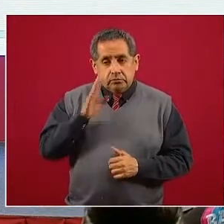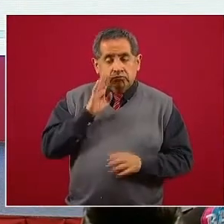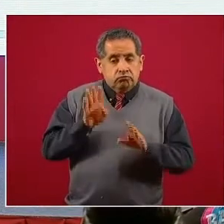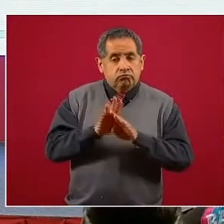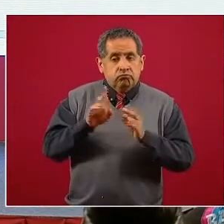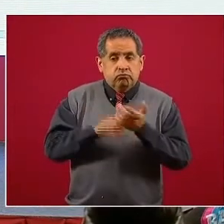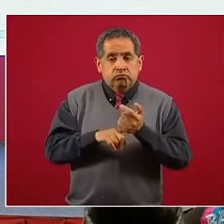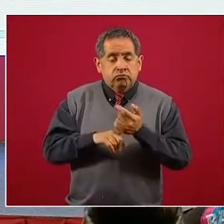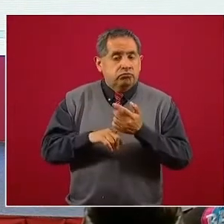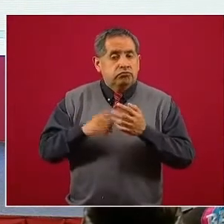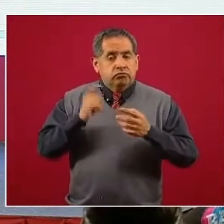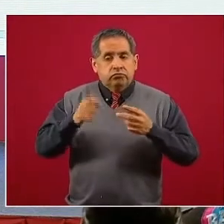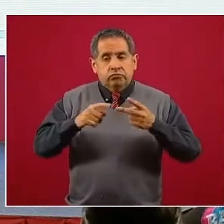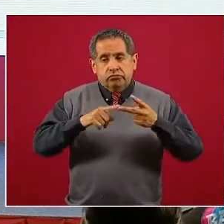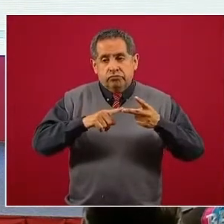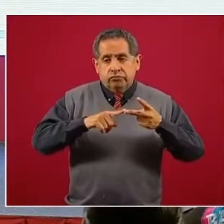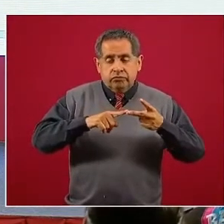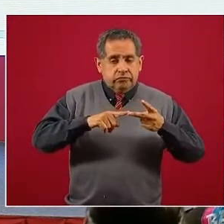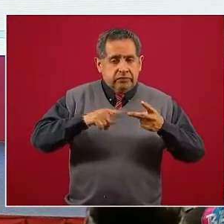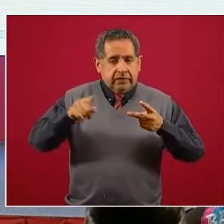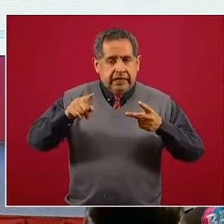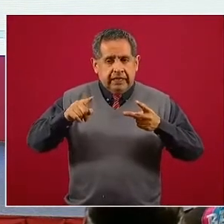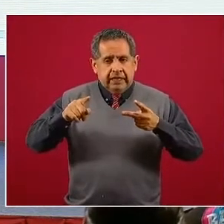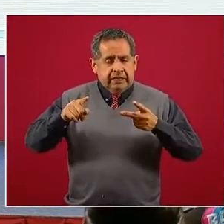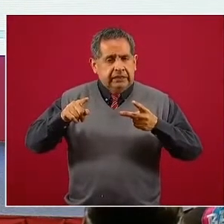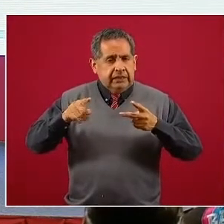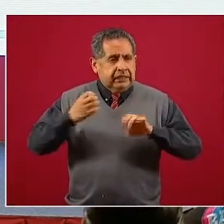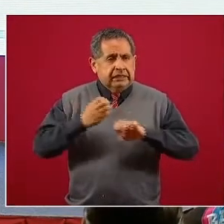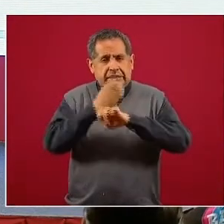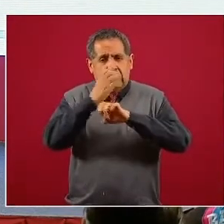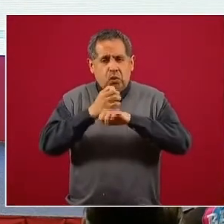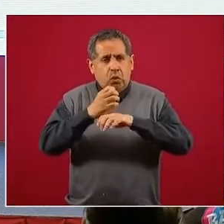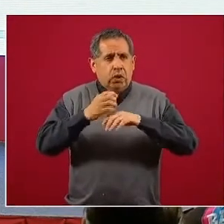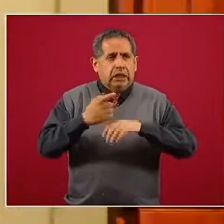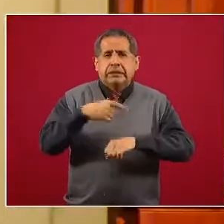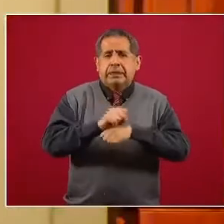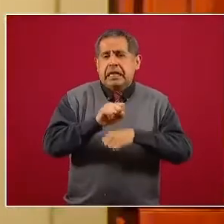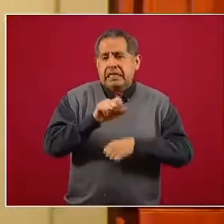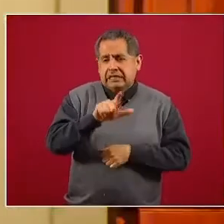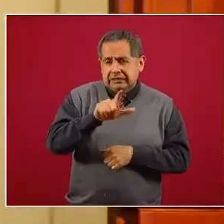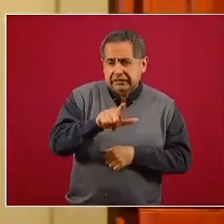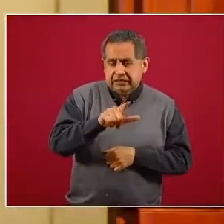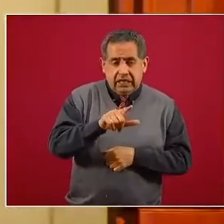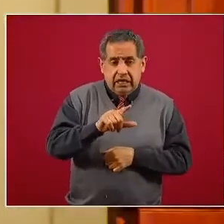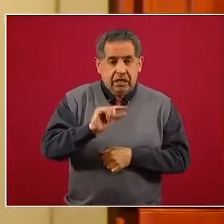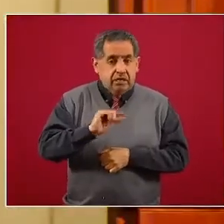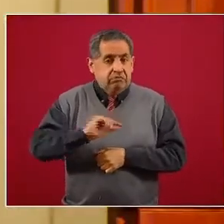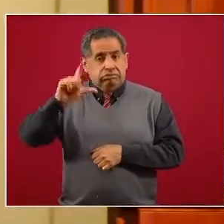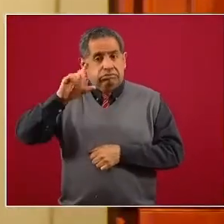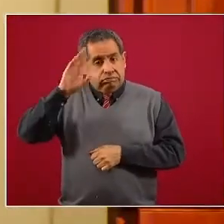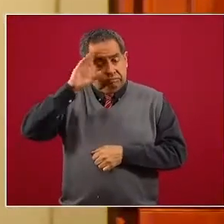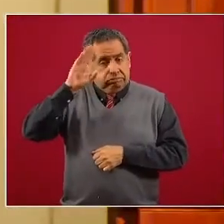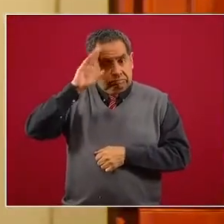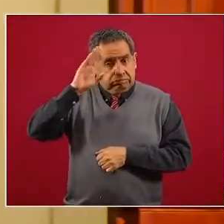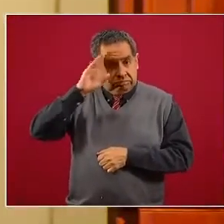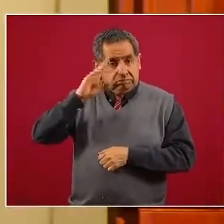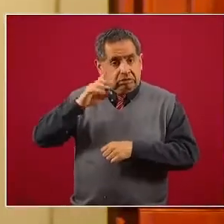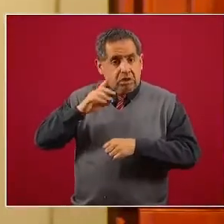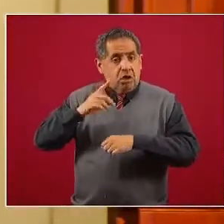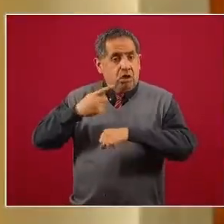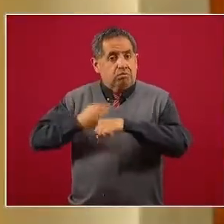par del primer aceleramiento que tuvo la entidad hasta la semana 17, se incrementó también hasta casi llegar a un